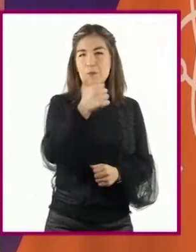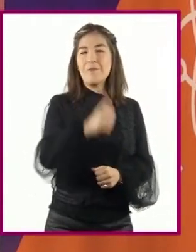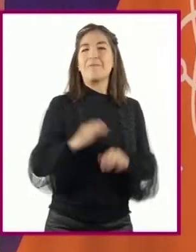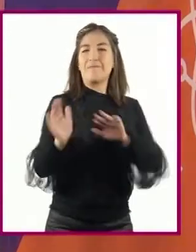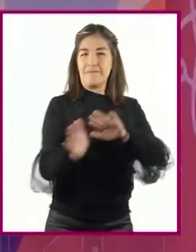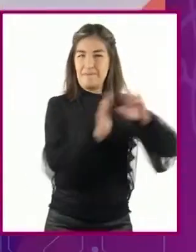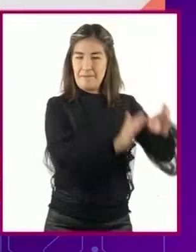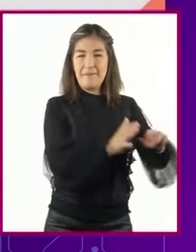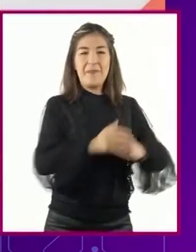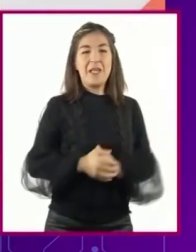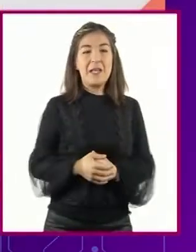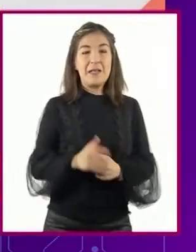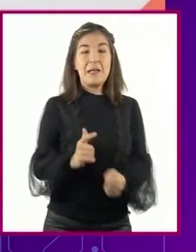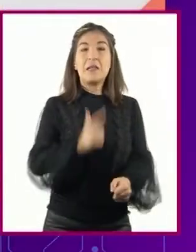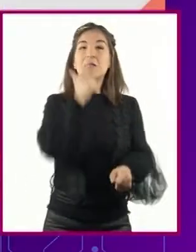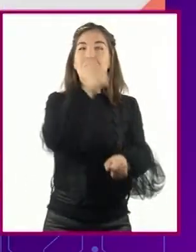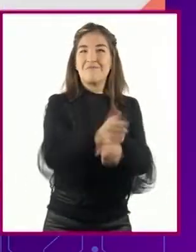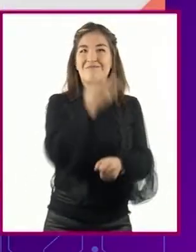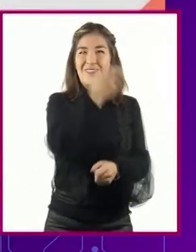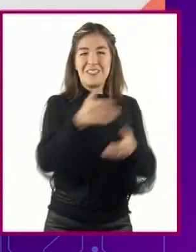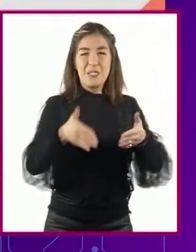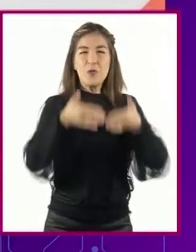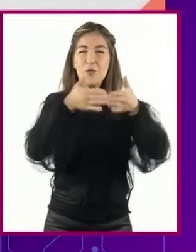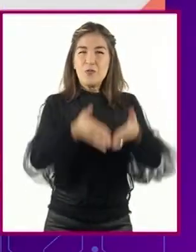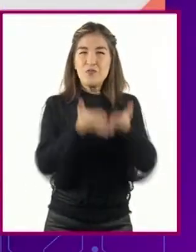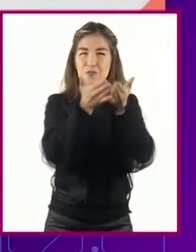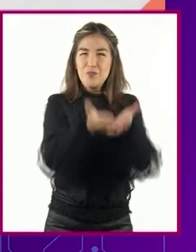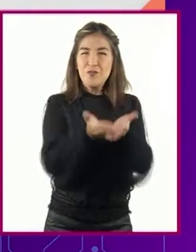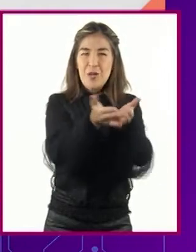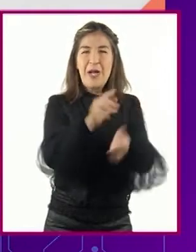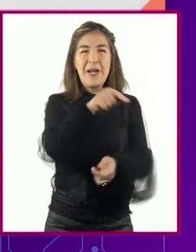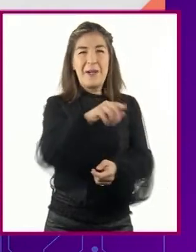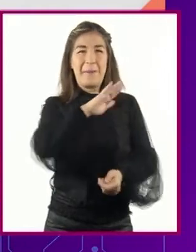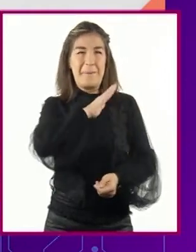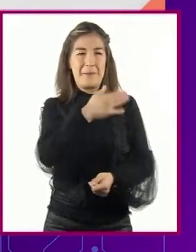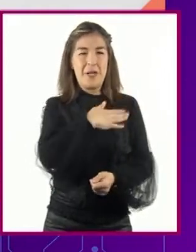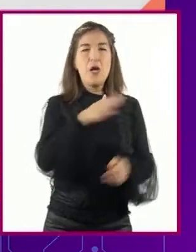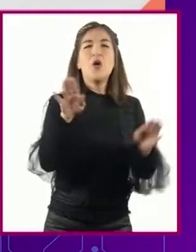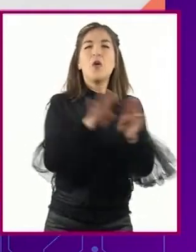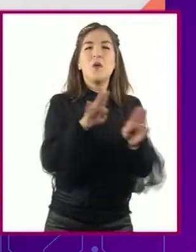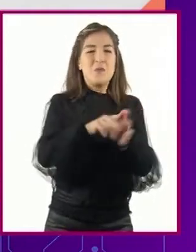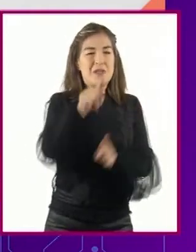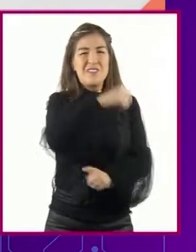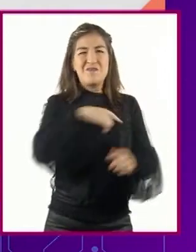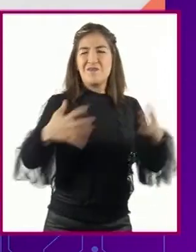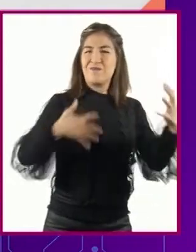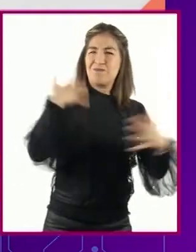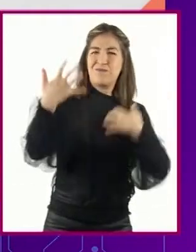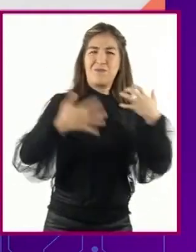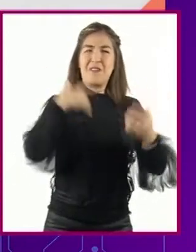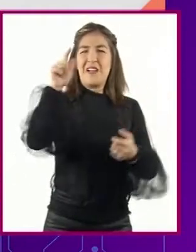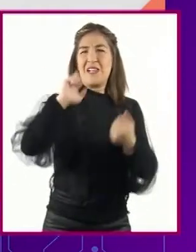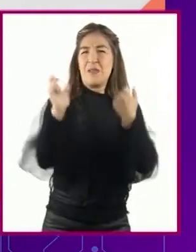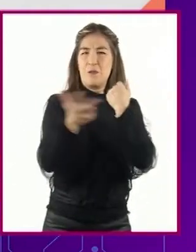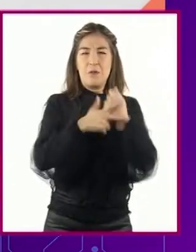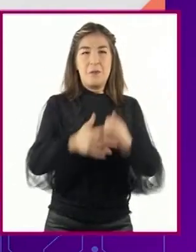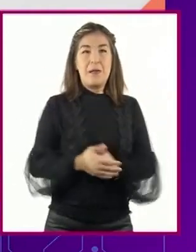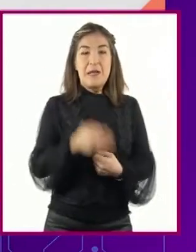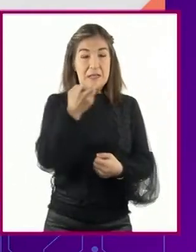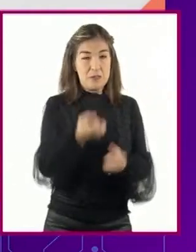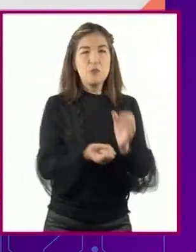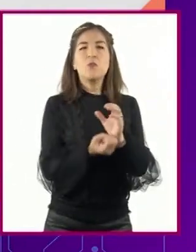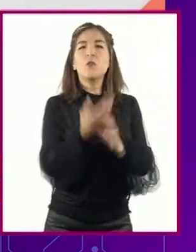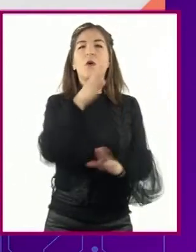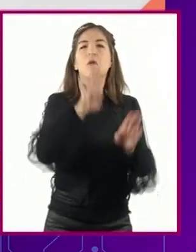el descubrimiento de América desató en Europa muchas inquietudes. La nueva realidad dio